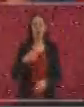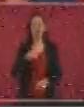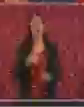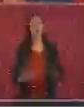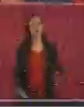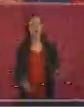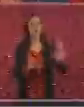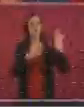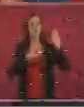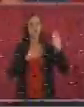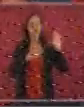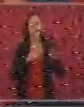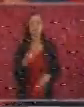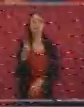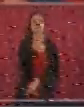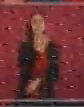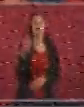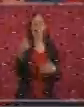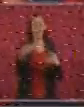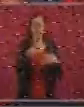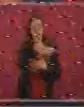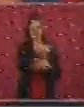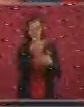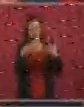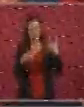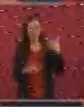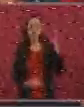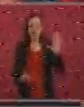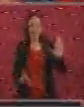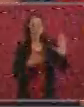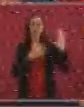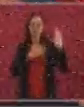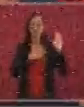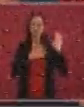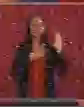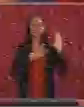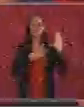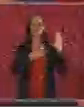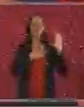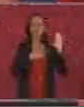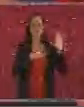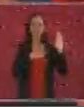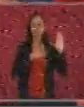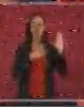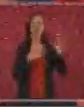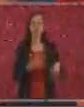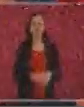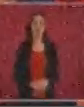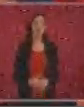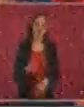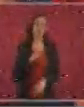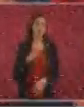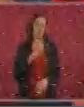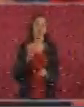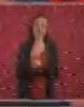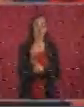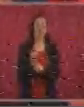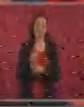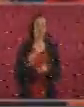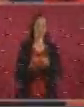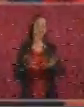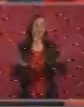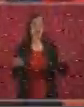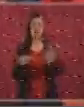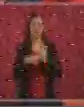las grandes empresas con miles de empleados les van a pedir que no voten por por un peligro para México, como fue el eslogan